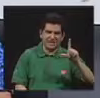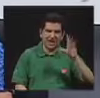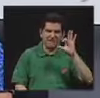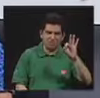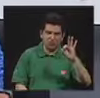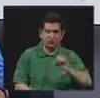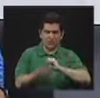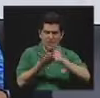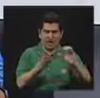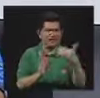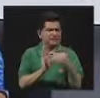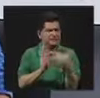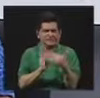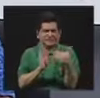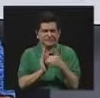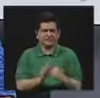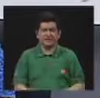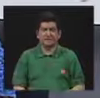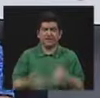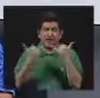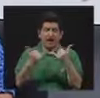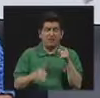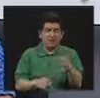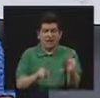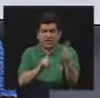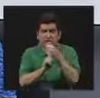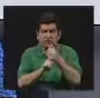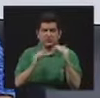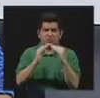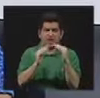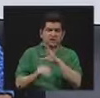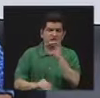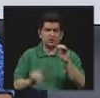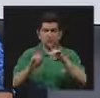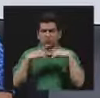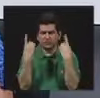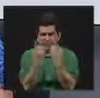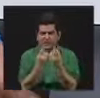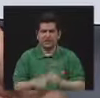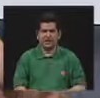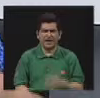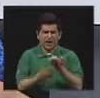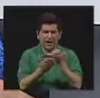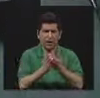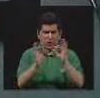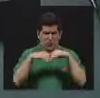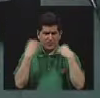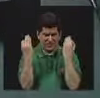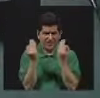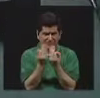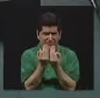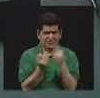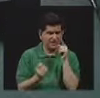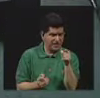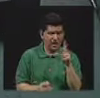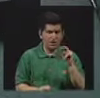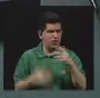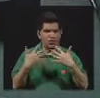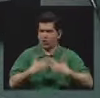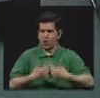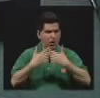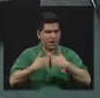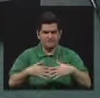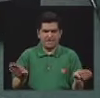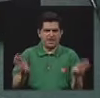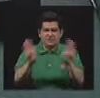Fortuna nos está afectando. Está afectando tanto que están recogiendo casas, están recogiendo apartamentos. Y eso es una economía familiar, ¿verdad? No es simplemente una empresa